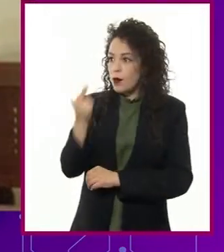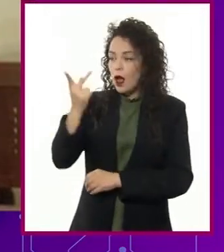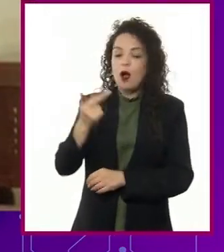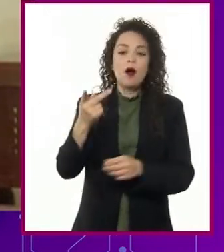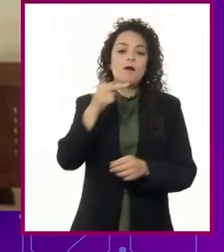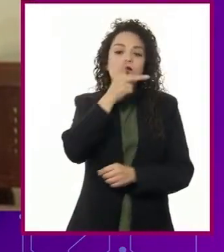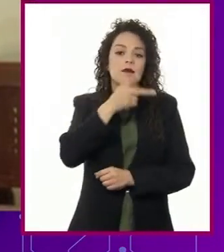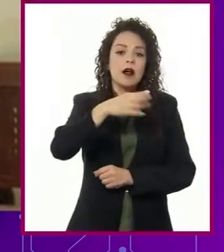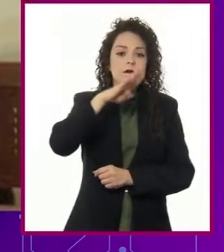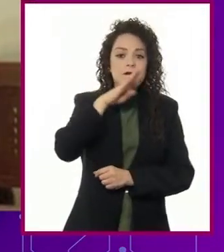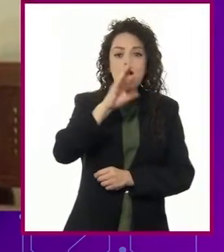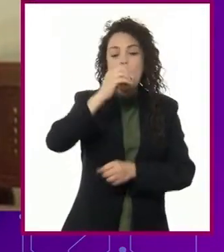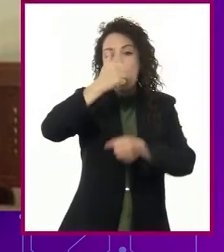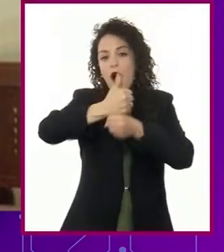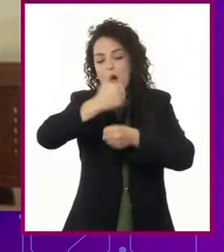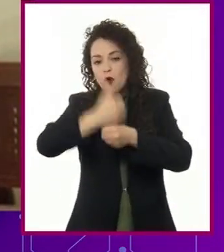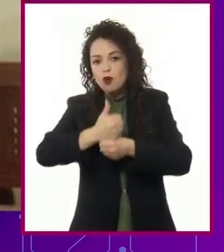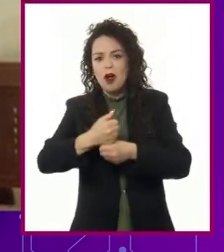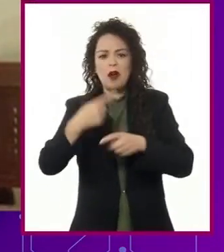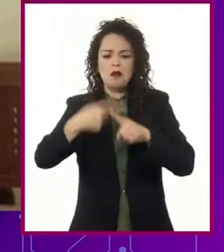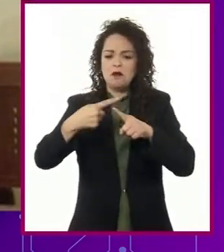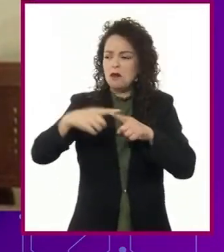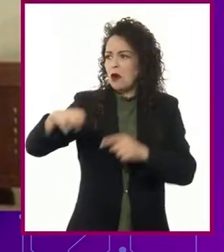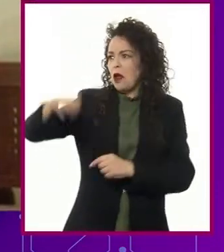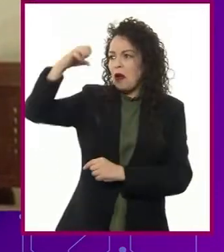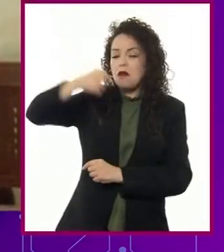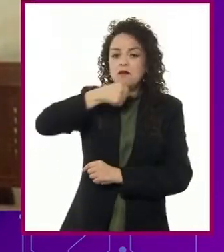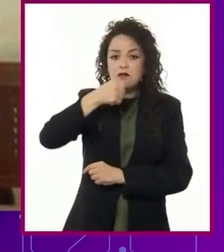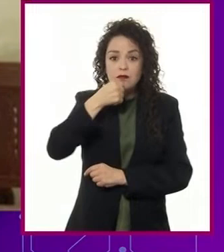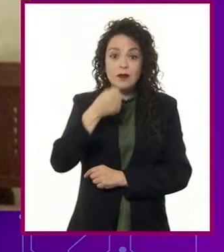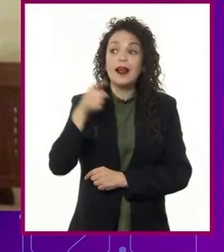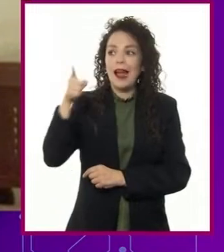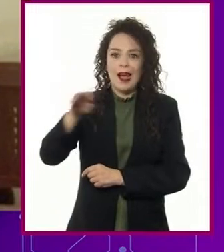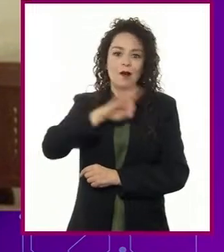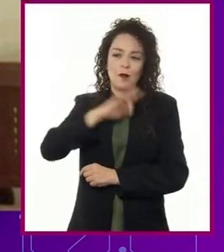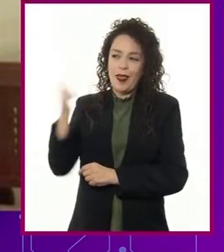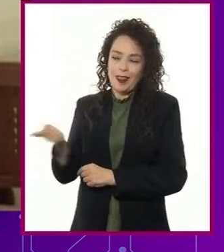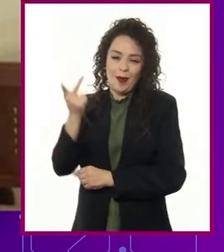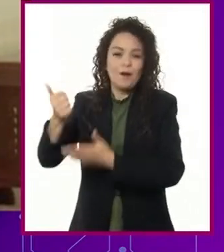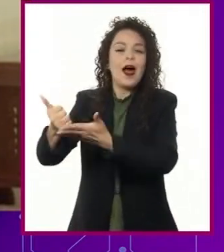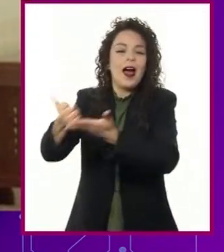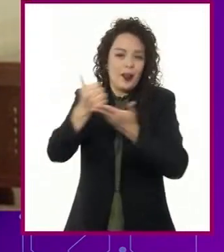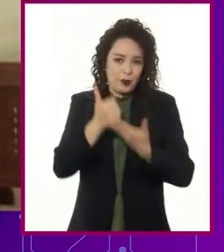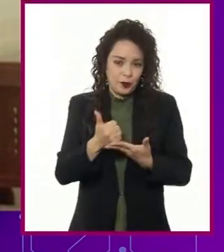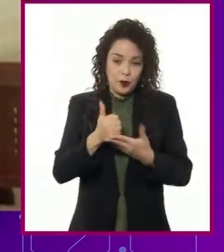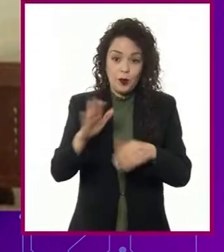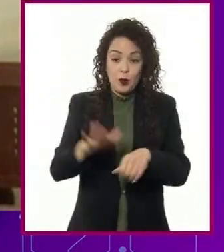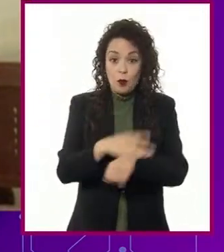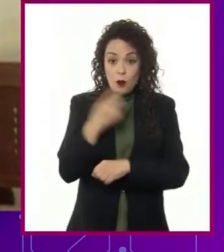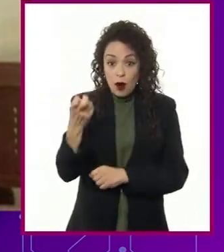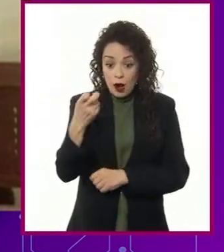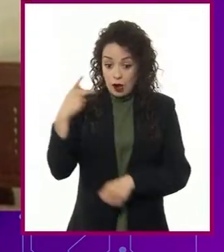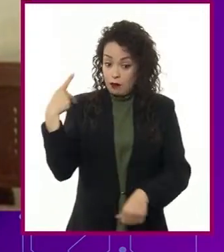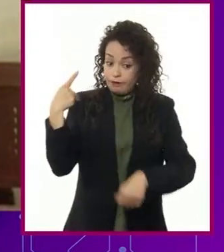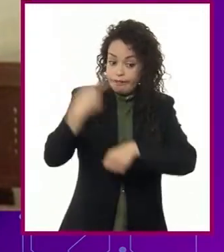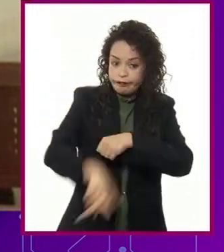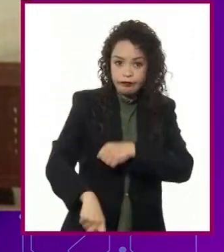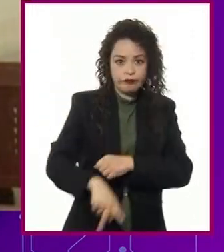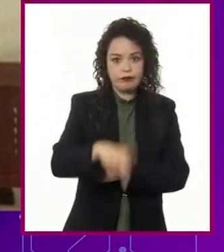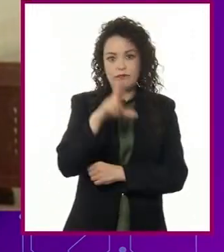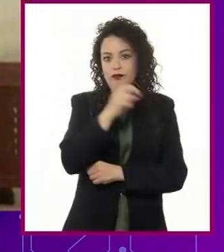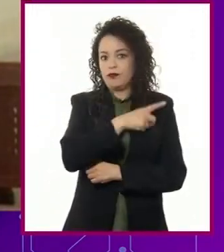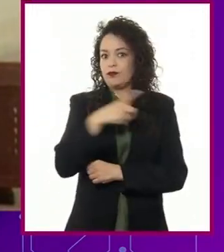o alguna persona mayor de casa con quien nosotros podamos contar, porque no podemos arriesgarnos a estar